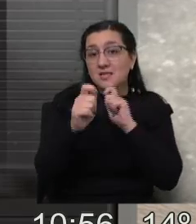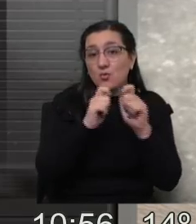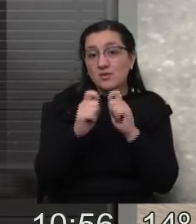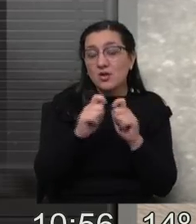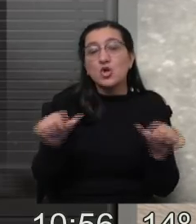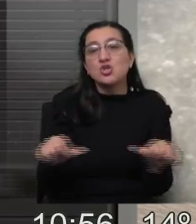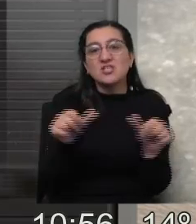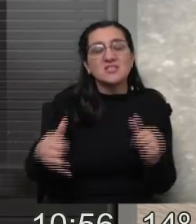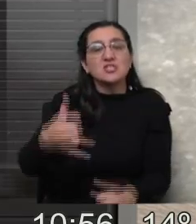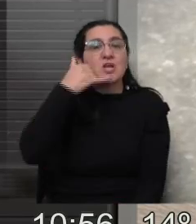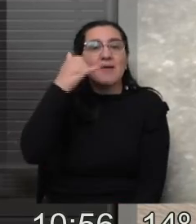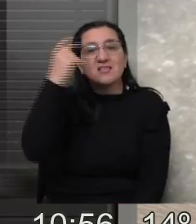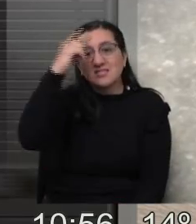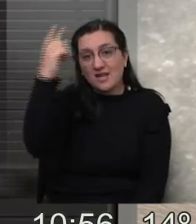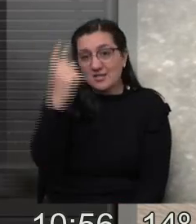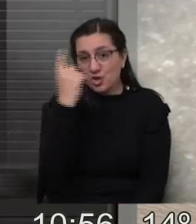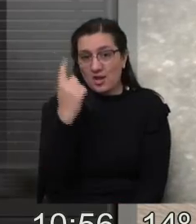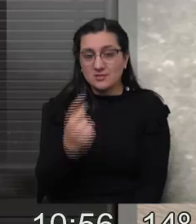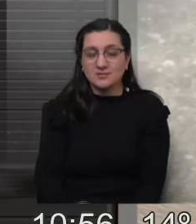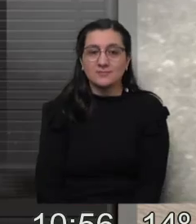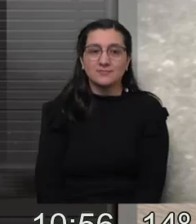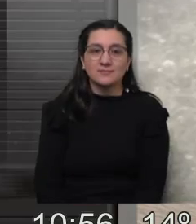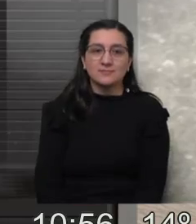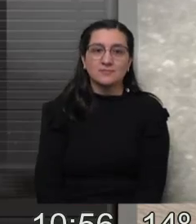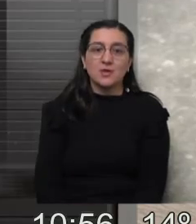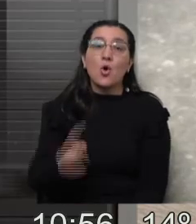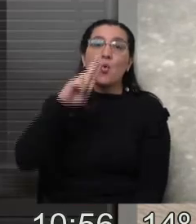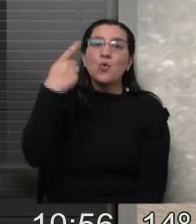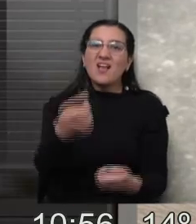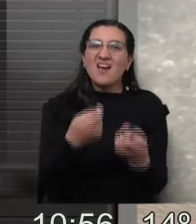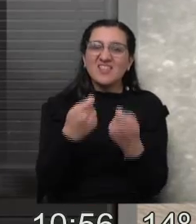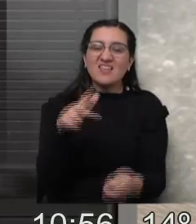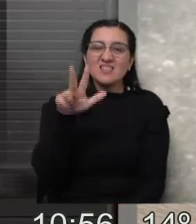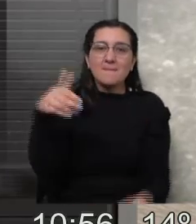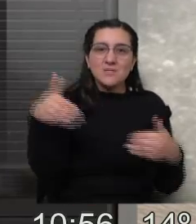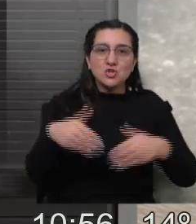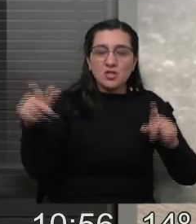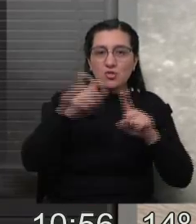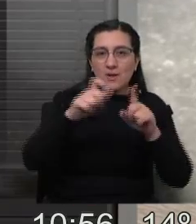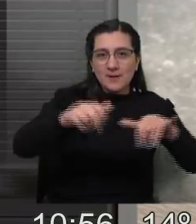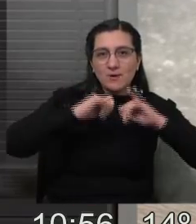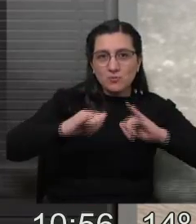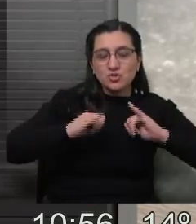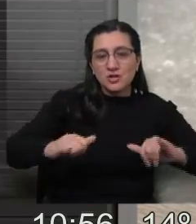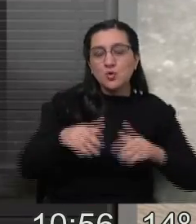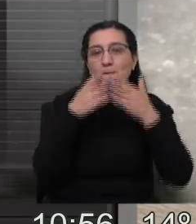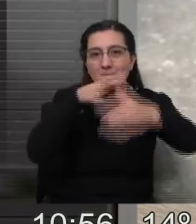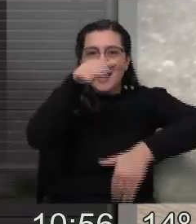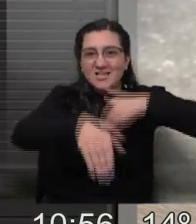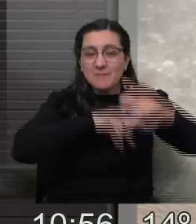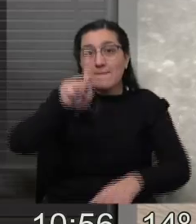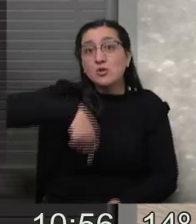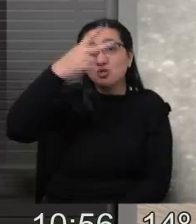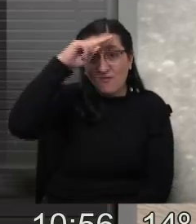se hacen llamadas internacionales. Uruguay gastará 3 millones de dólares para promocionar sus playas para el próximo